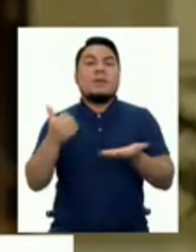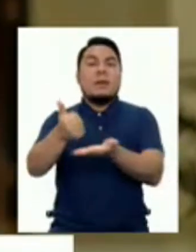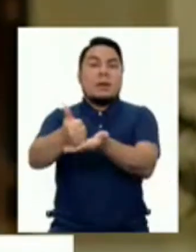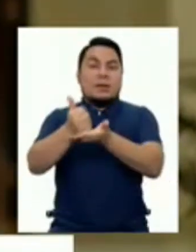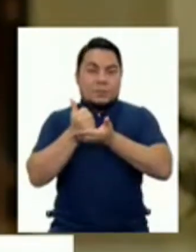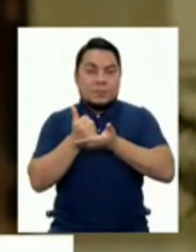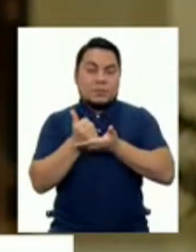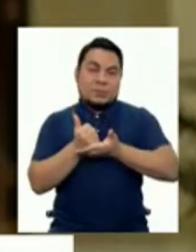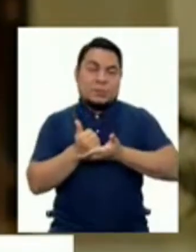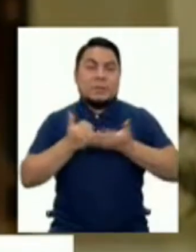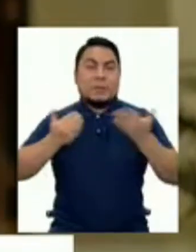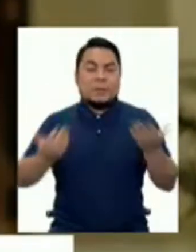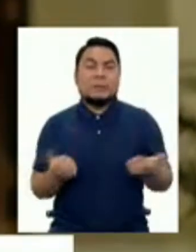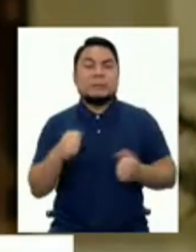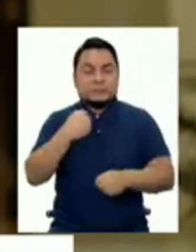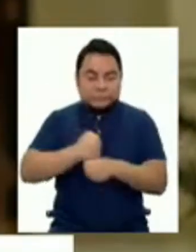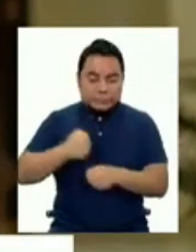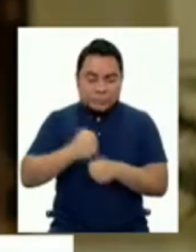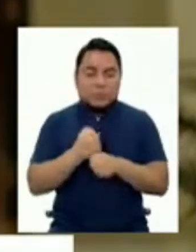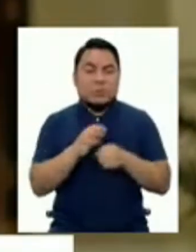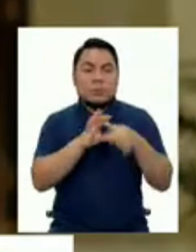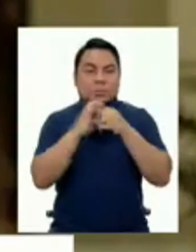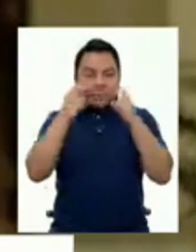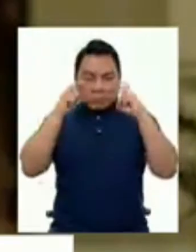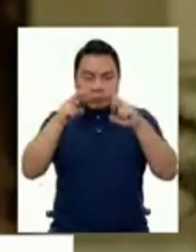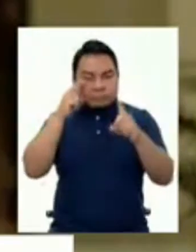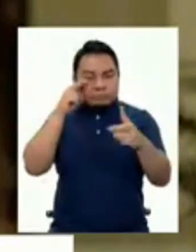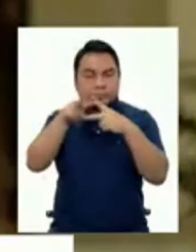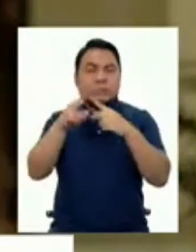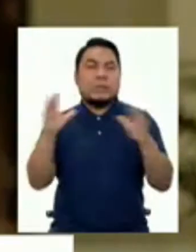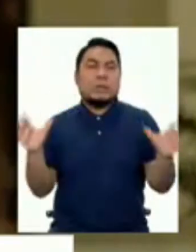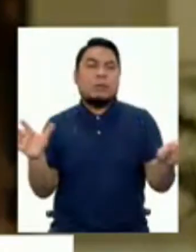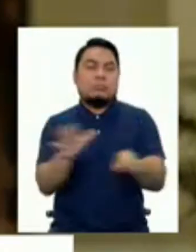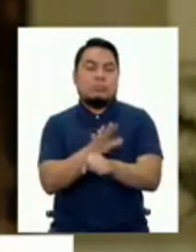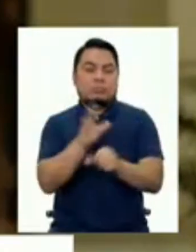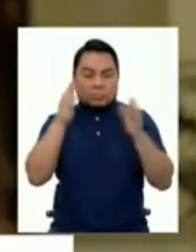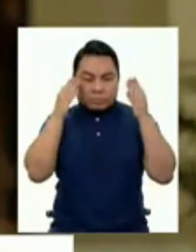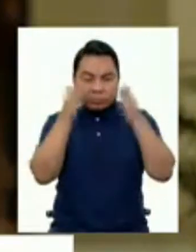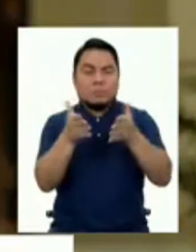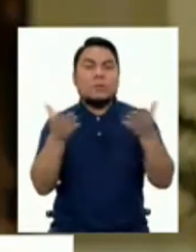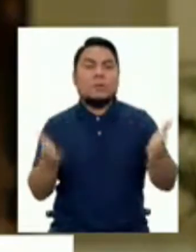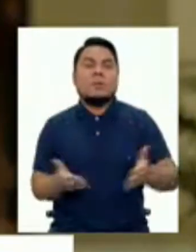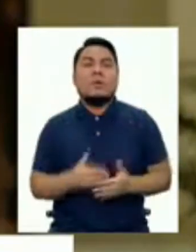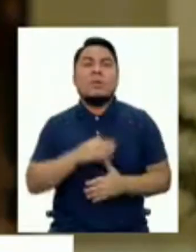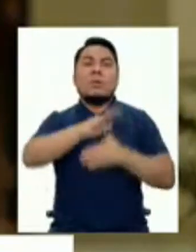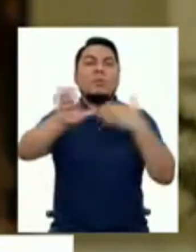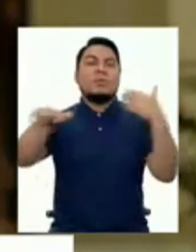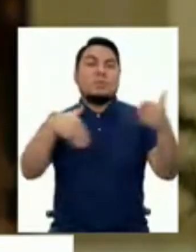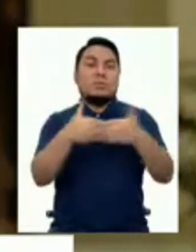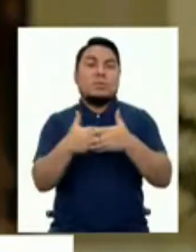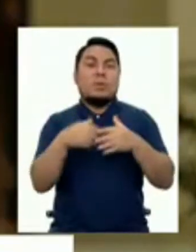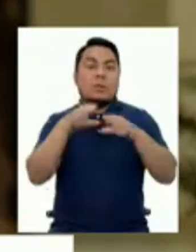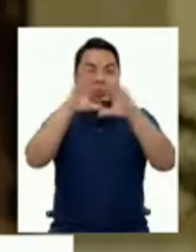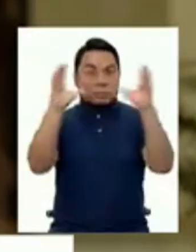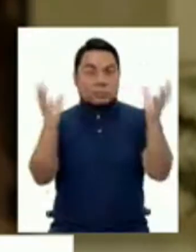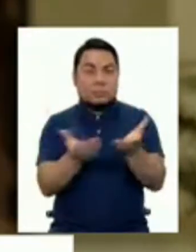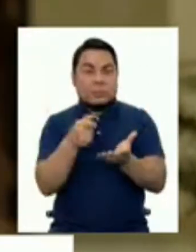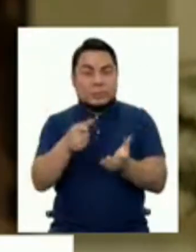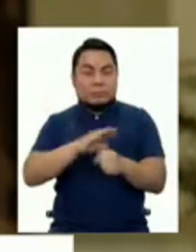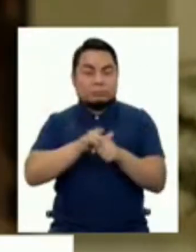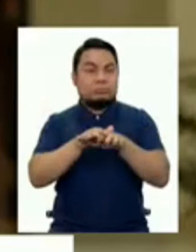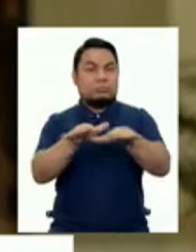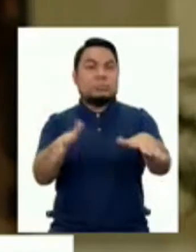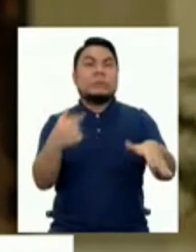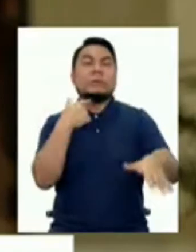ayuda y trabajamos con una visión integral como todo el planeta. Esta es una pandemia